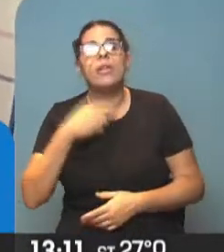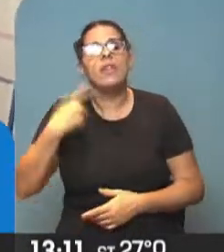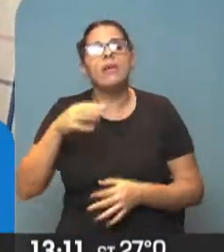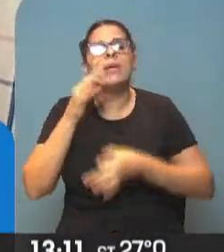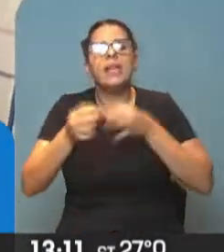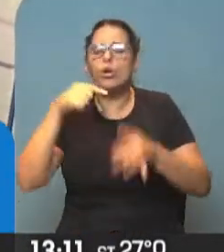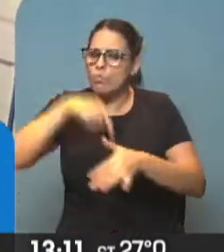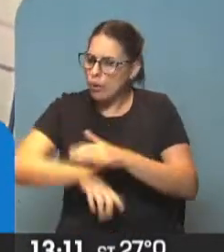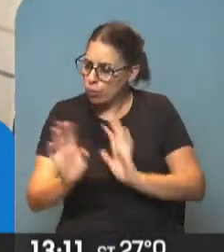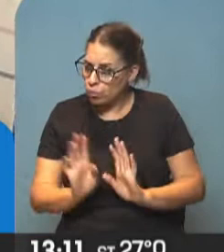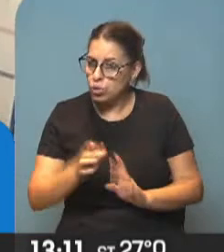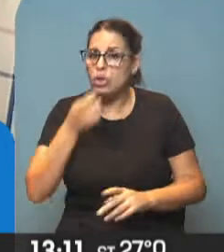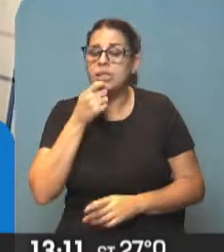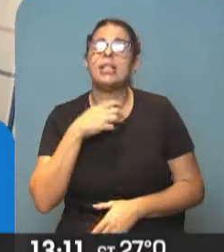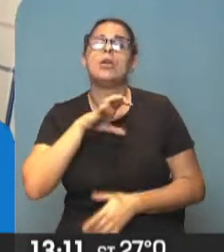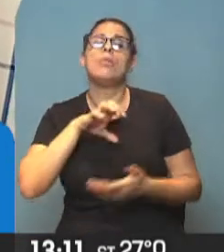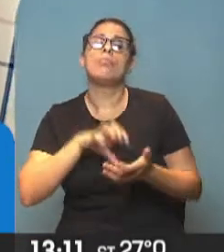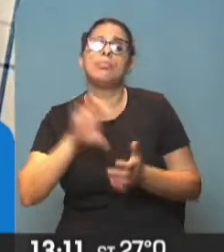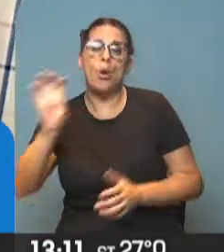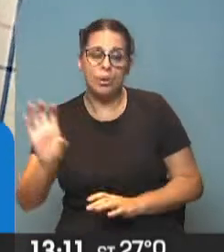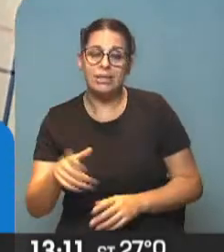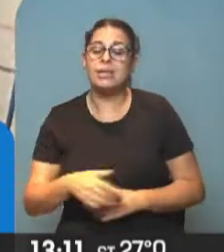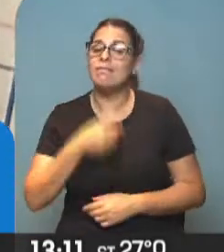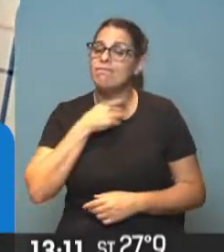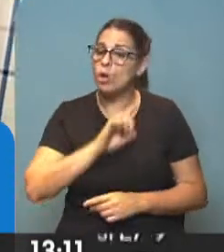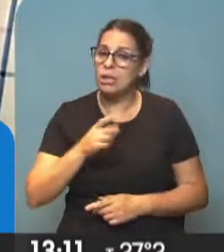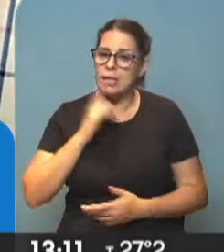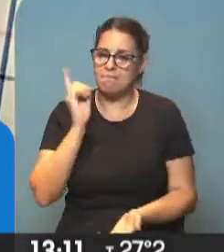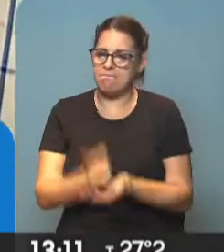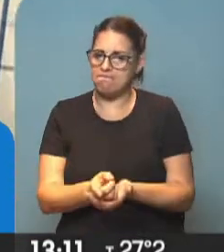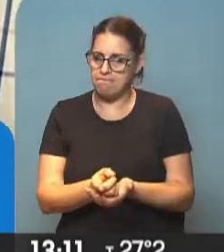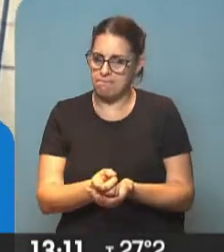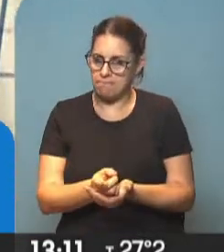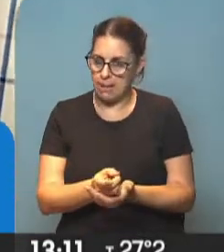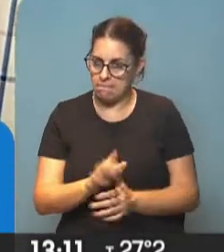en el marco del diálogo, y si la provincia no pretende imponer una pauta a la baja,